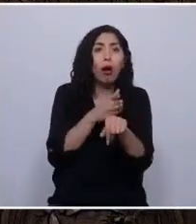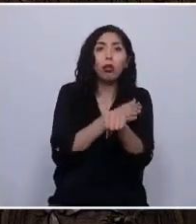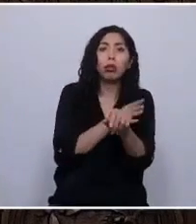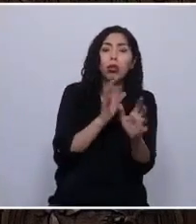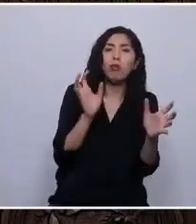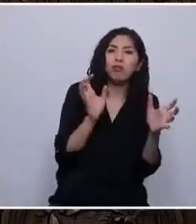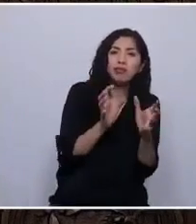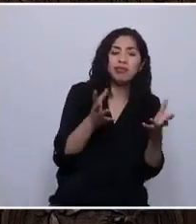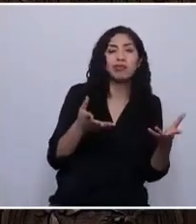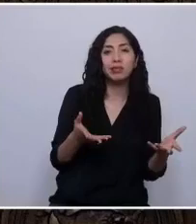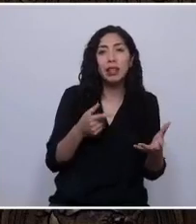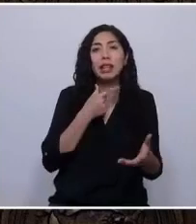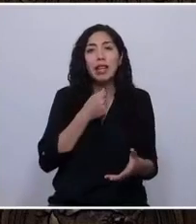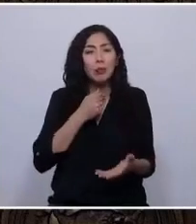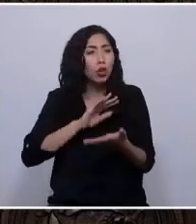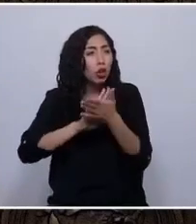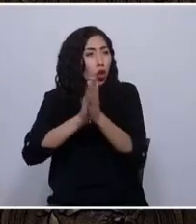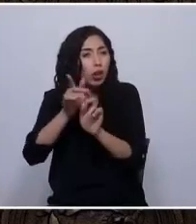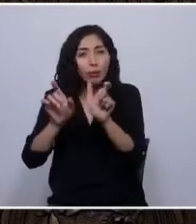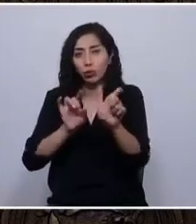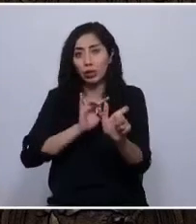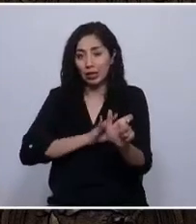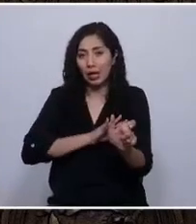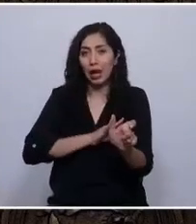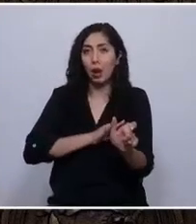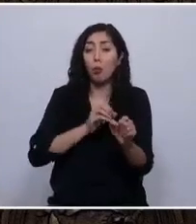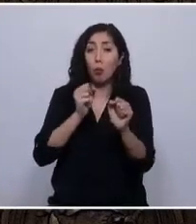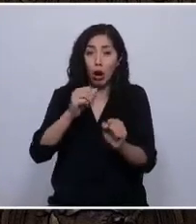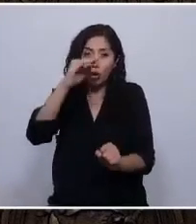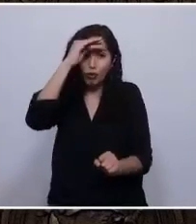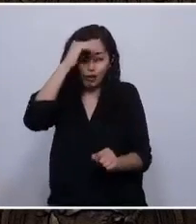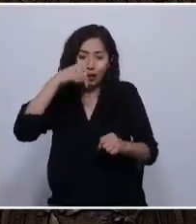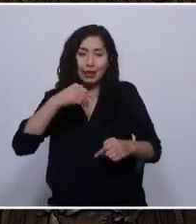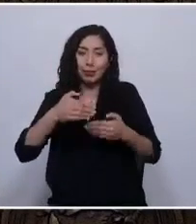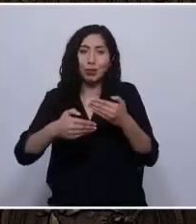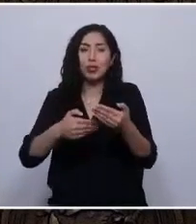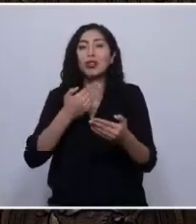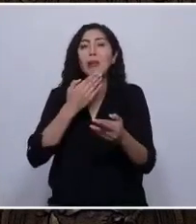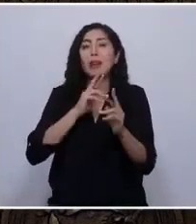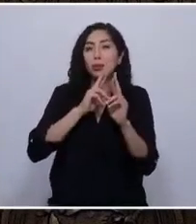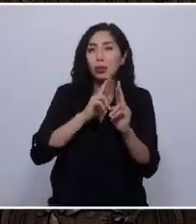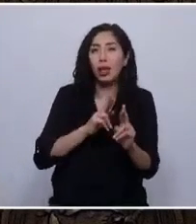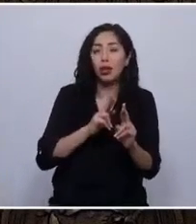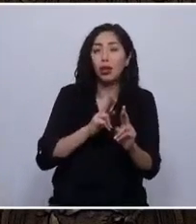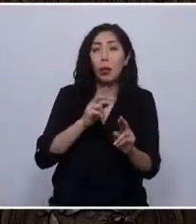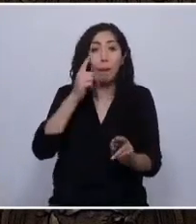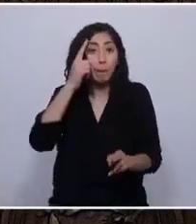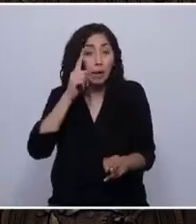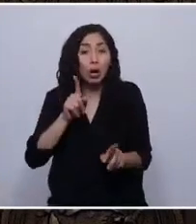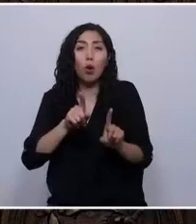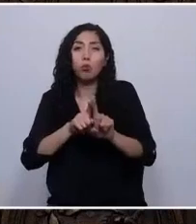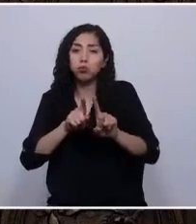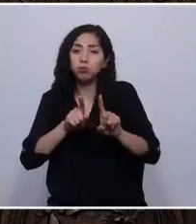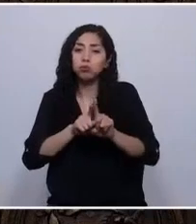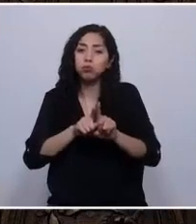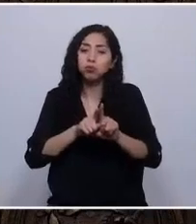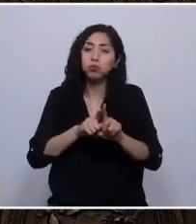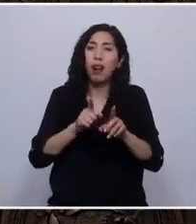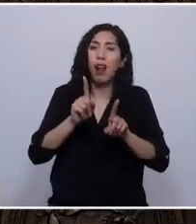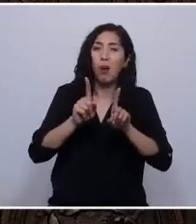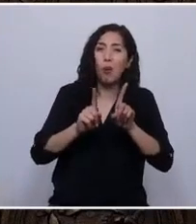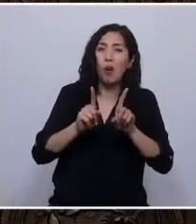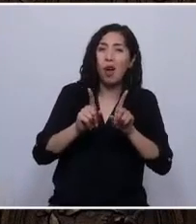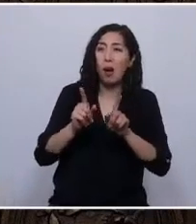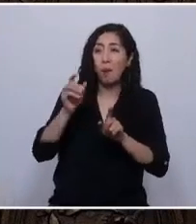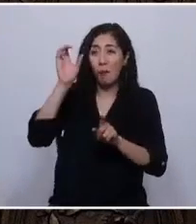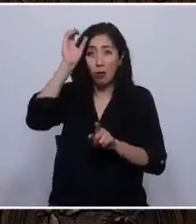todos los chilenos puedan verse reflejados en este proceso y en su posible resultado, pero manteniendo un empeño constante por excluir a quienes